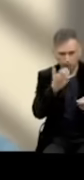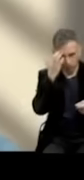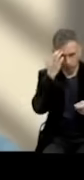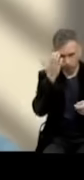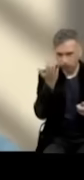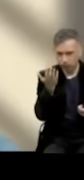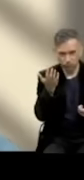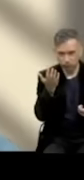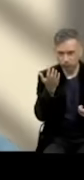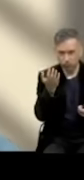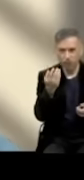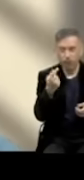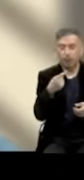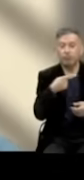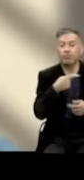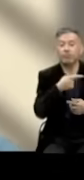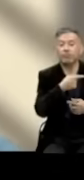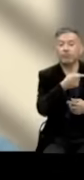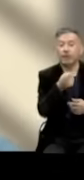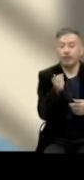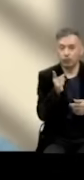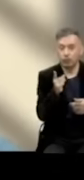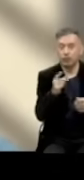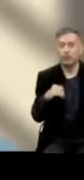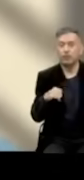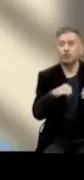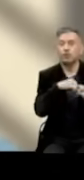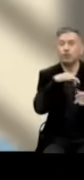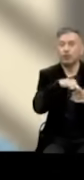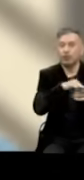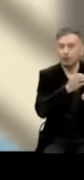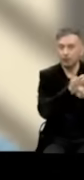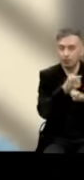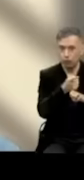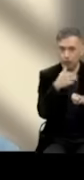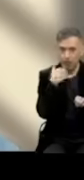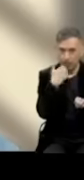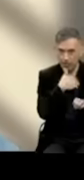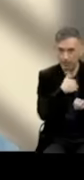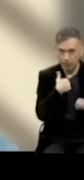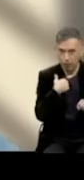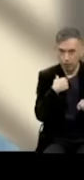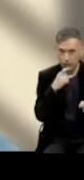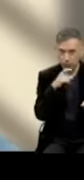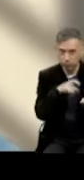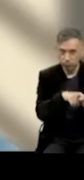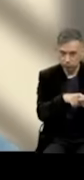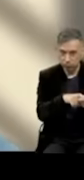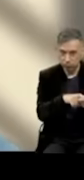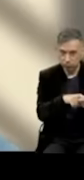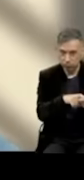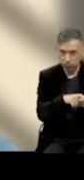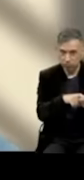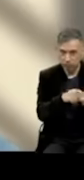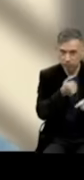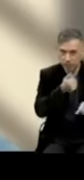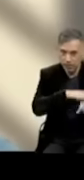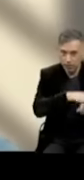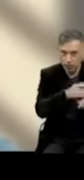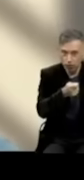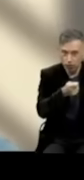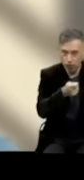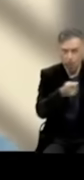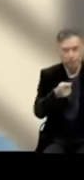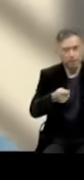ser integrantes de organismos locales electorales, tendrían que valorarse sus capacidades